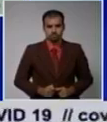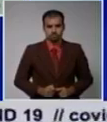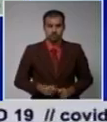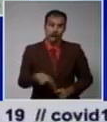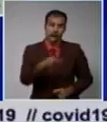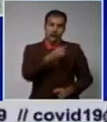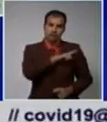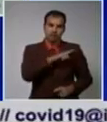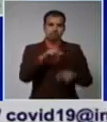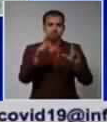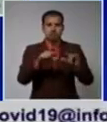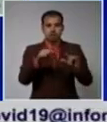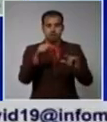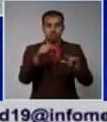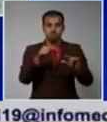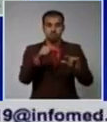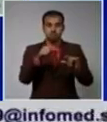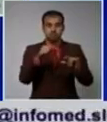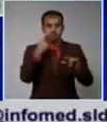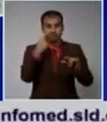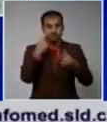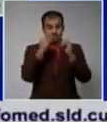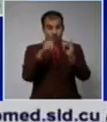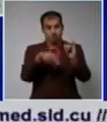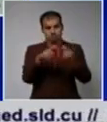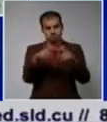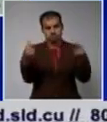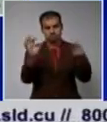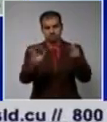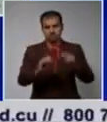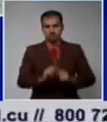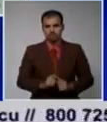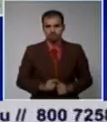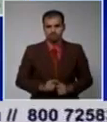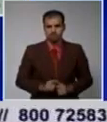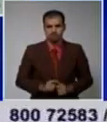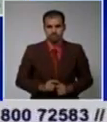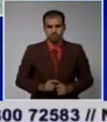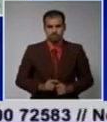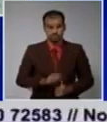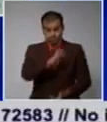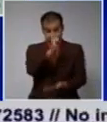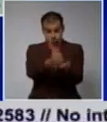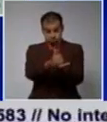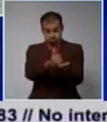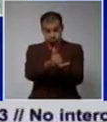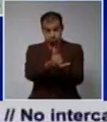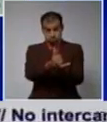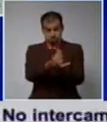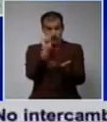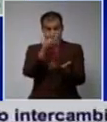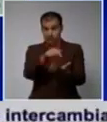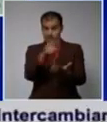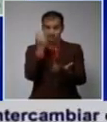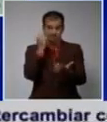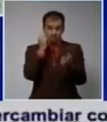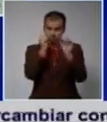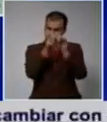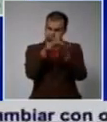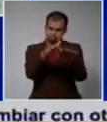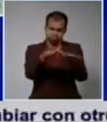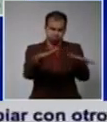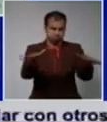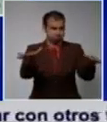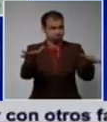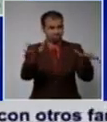anterior. En Camagüey, que además siempre lo hemos reiterado, es donde realmente esta provincia tiene